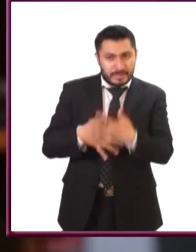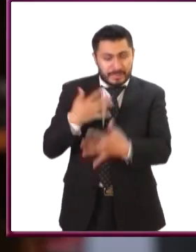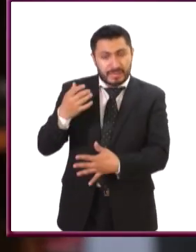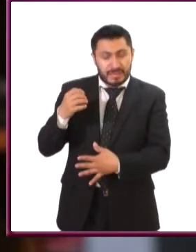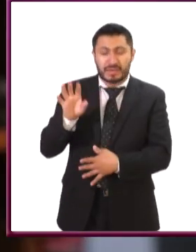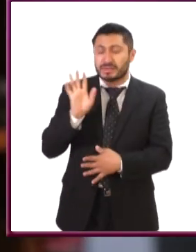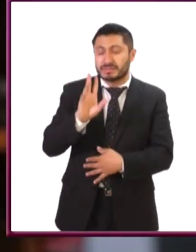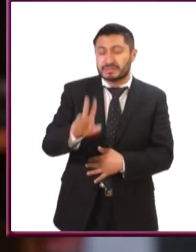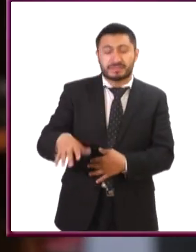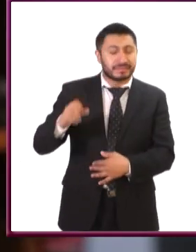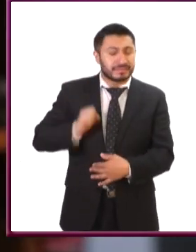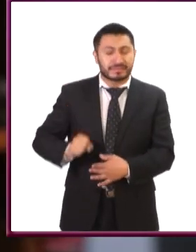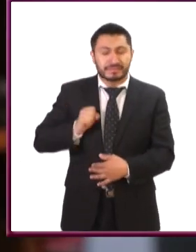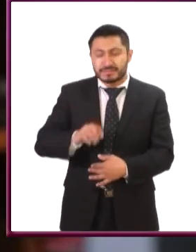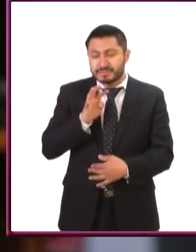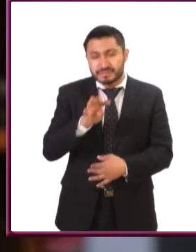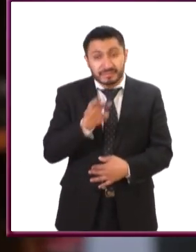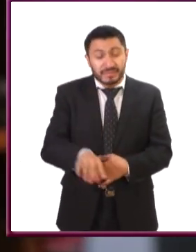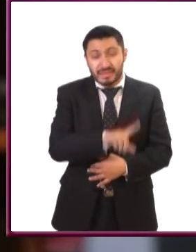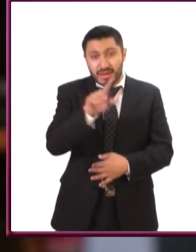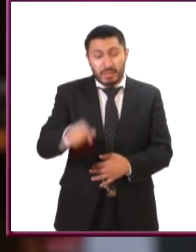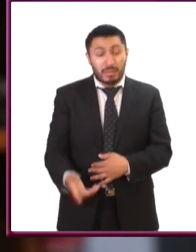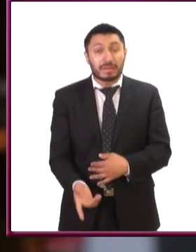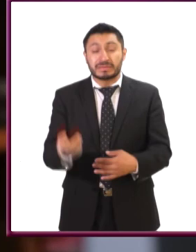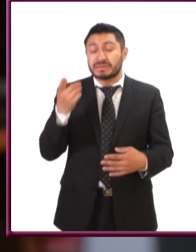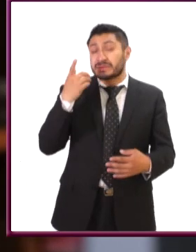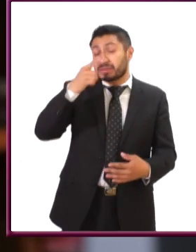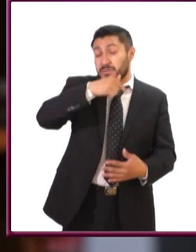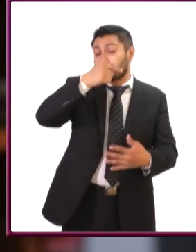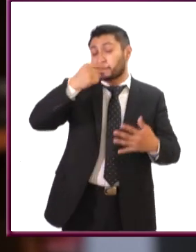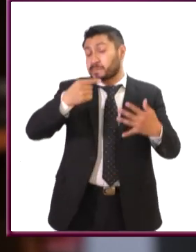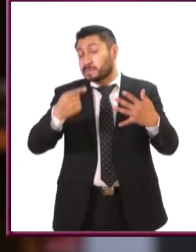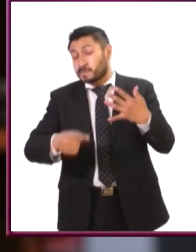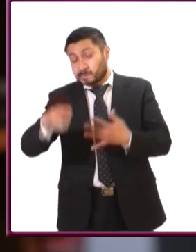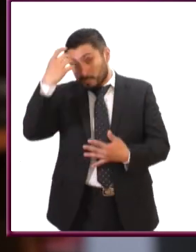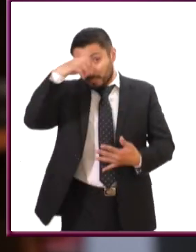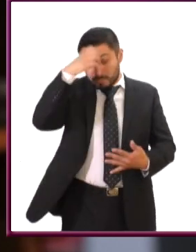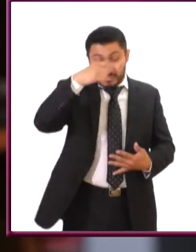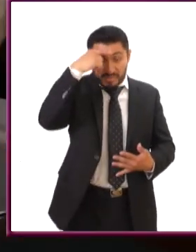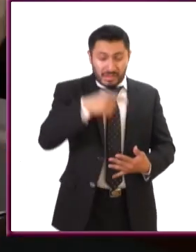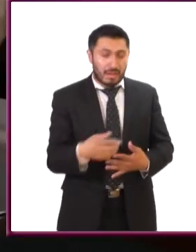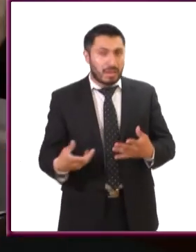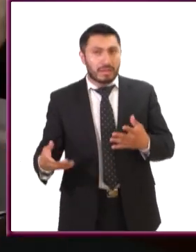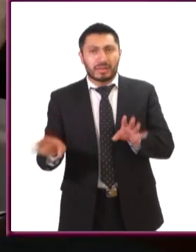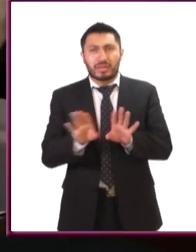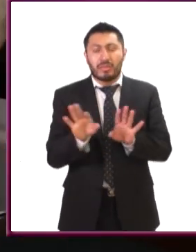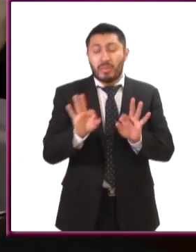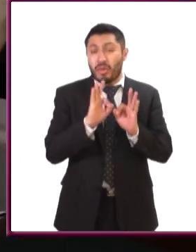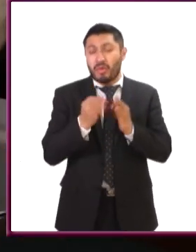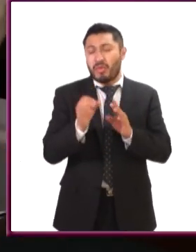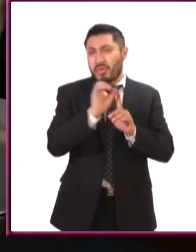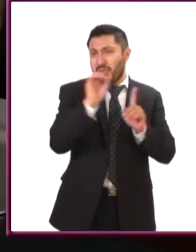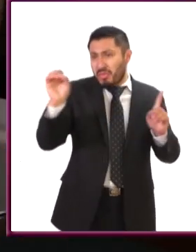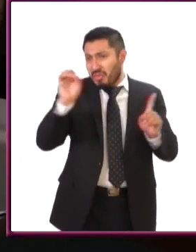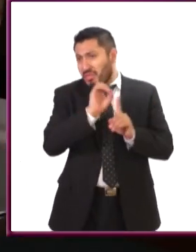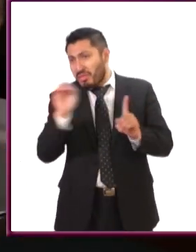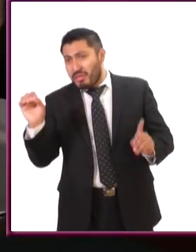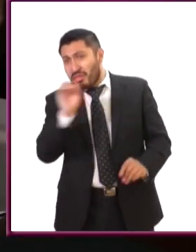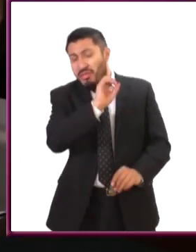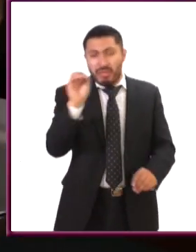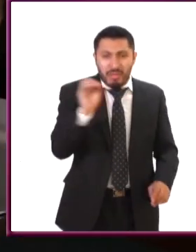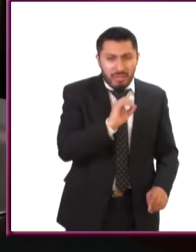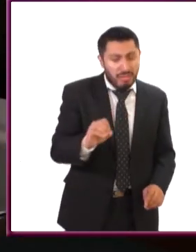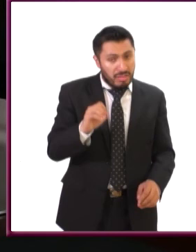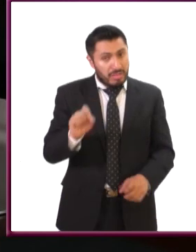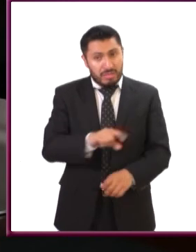principios del siglo XIX. A finales de ese siglo hubo una serie de experimentos que llevaron a darle una estructura.